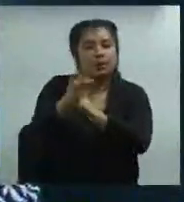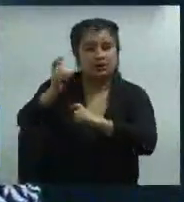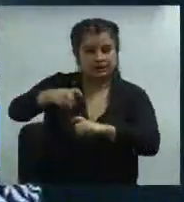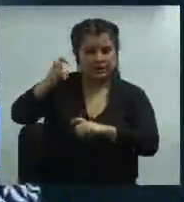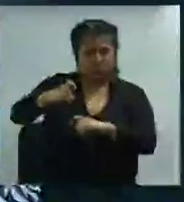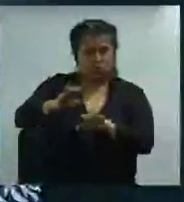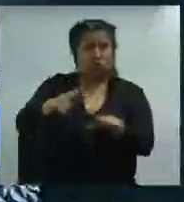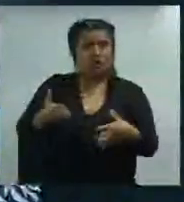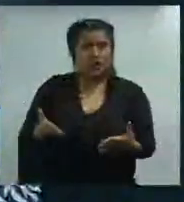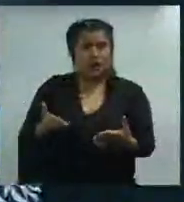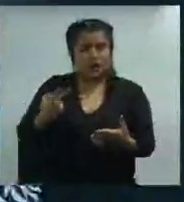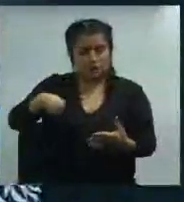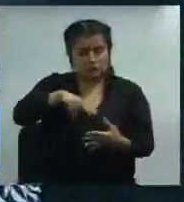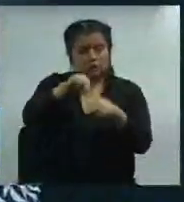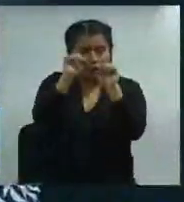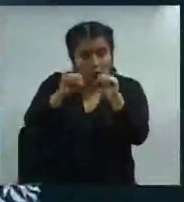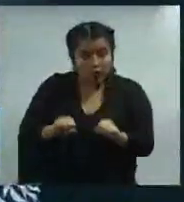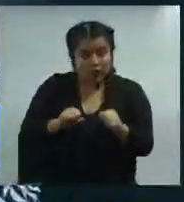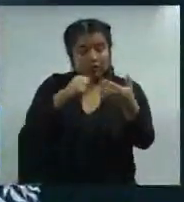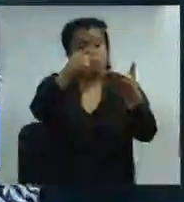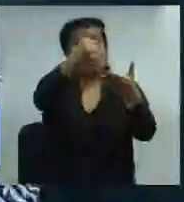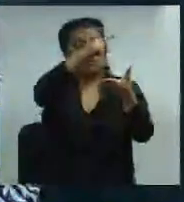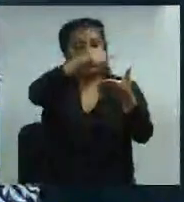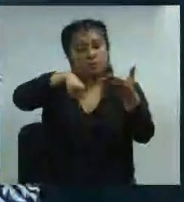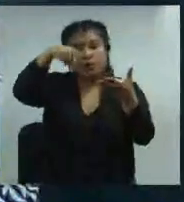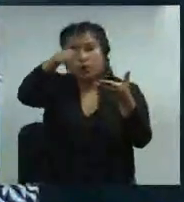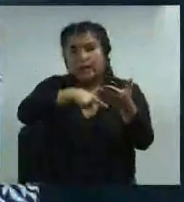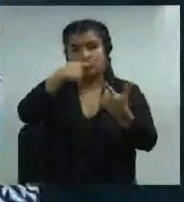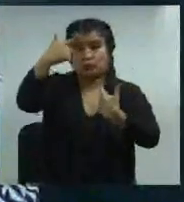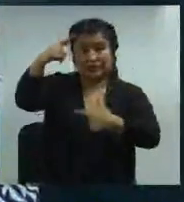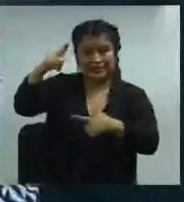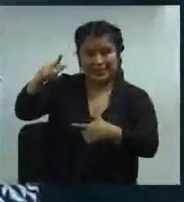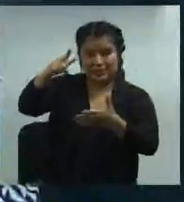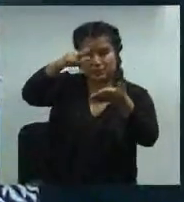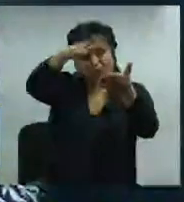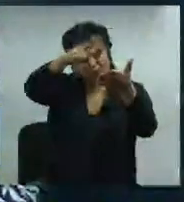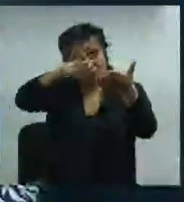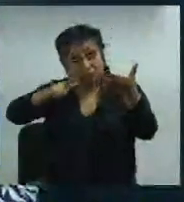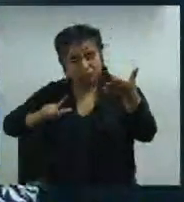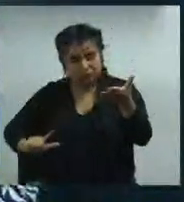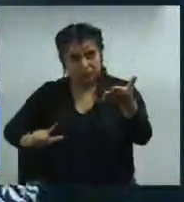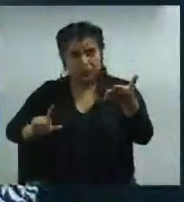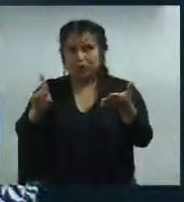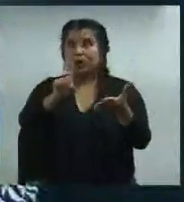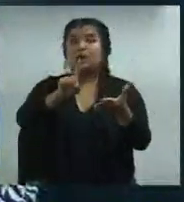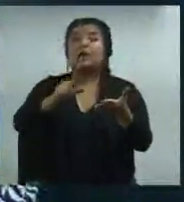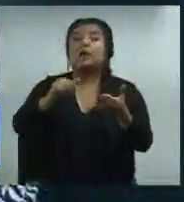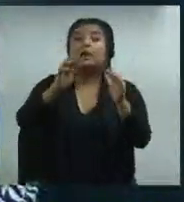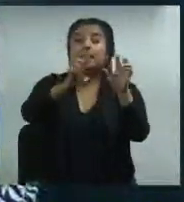es que también podamos votar por listados y no planillas, que ha sido un cambio que la población ha pedido en